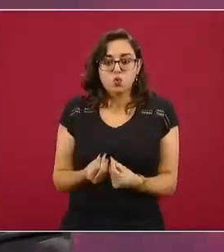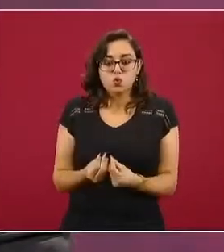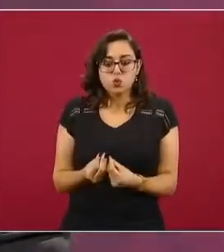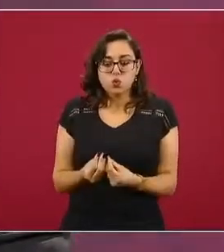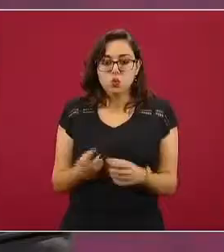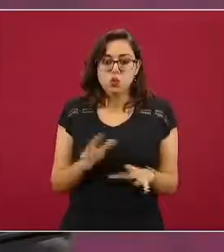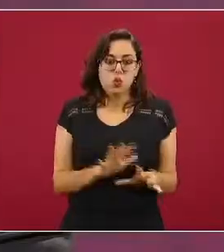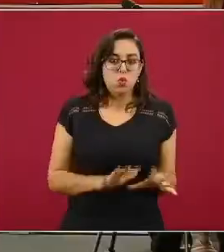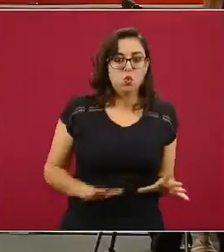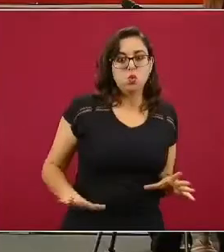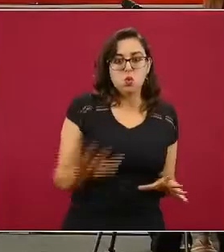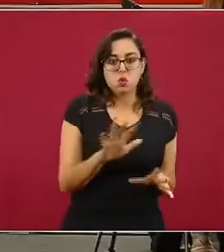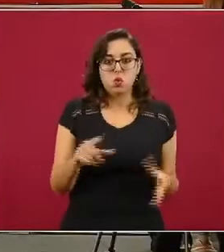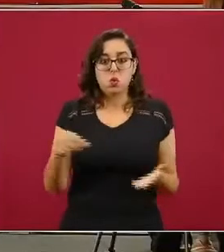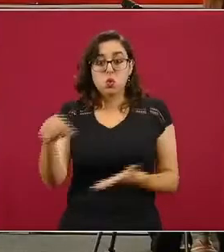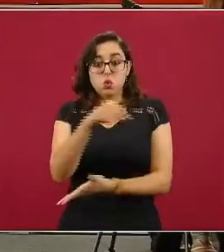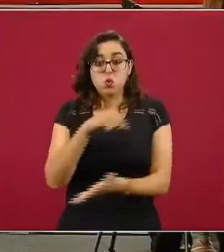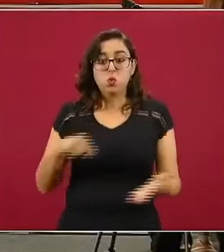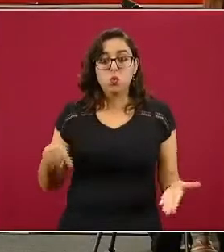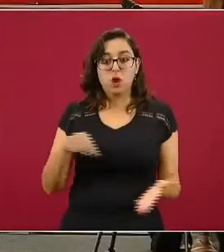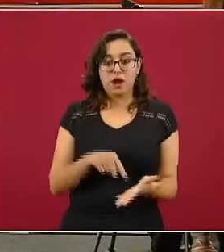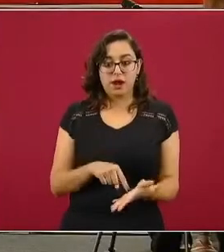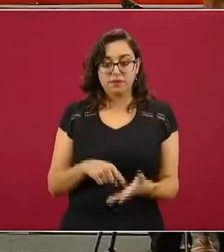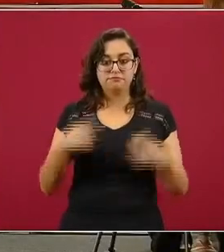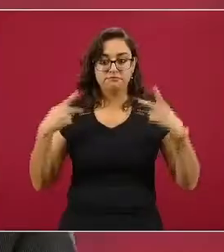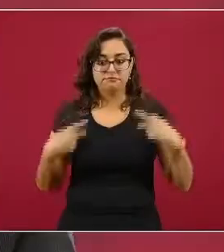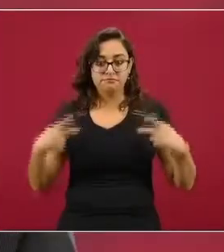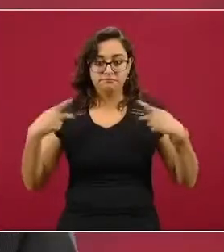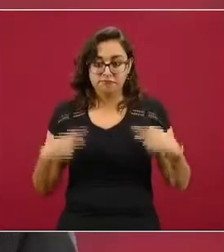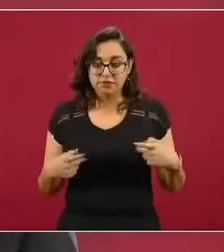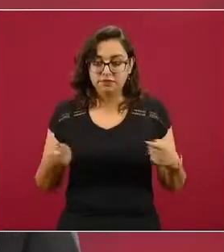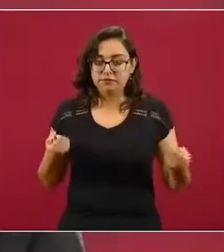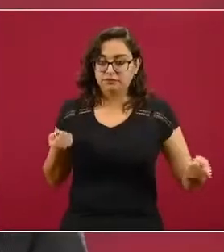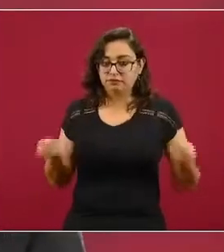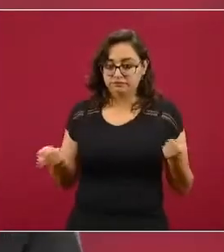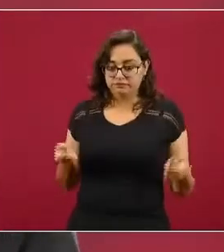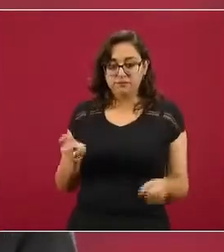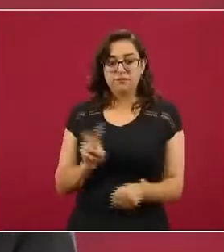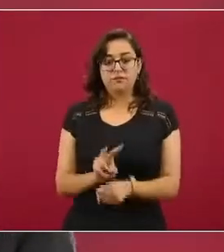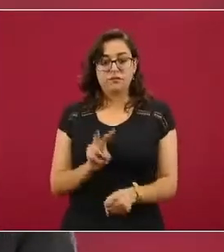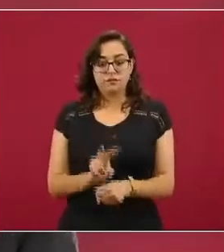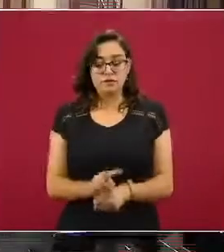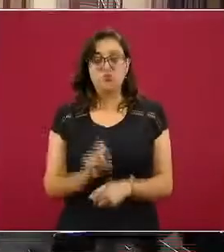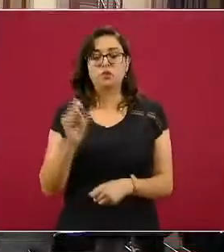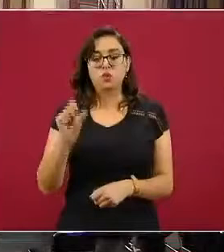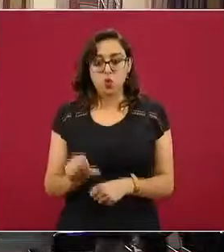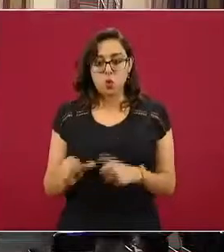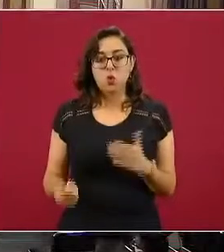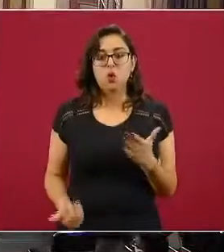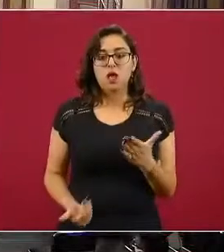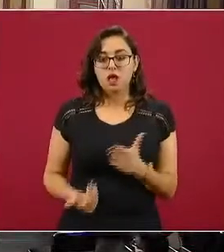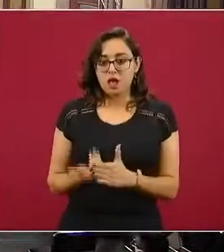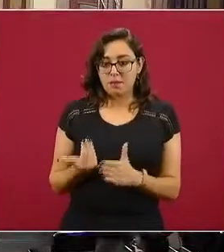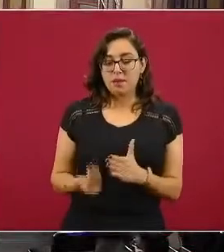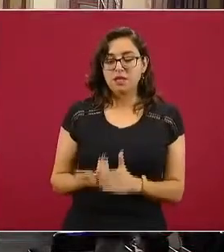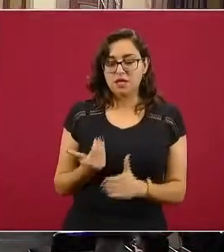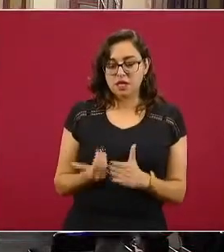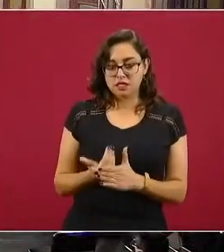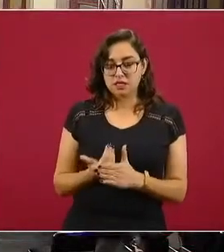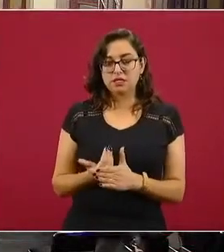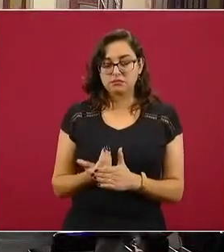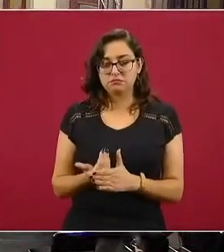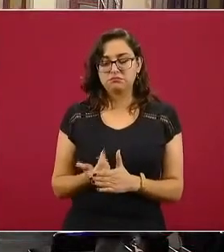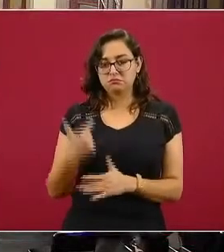espacios donde concurren las personas sean apropiadamente regulados. Esta mañana dedicamos algunos minutos precisamente